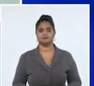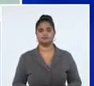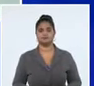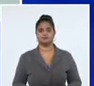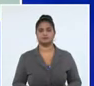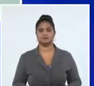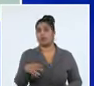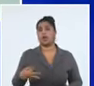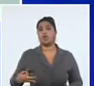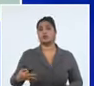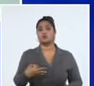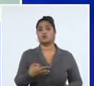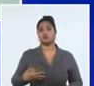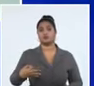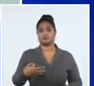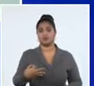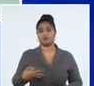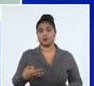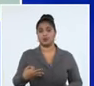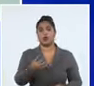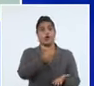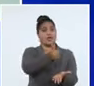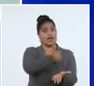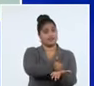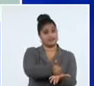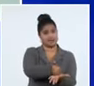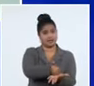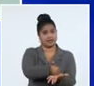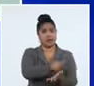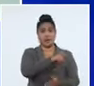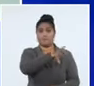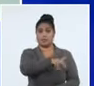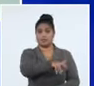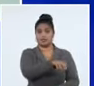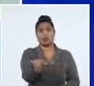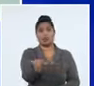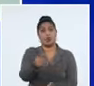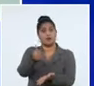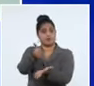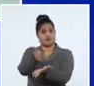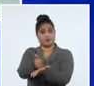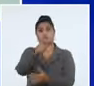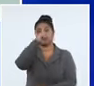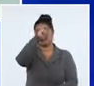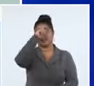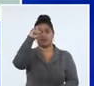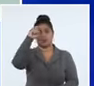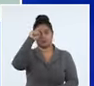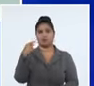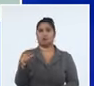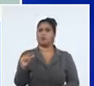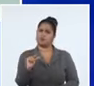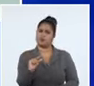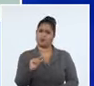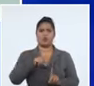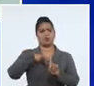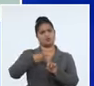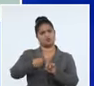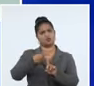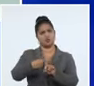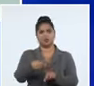Río, municipio cabecera, Santi Espíritu, con la tasa menor en el periodo que